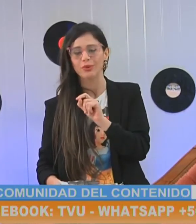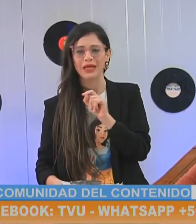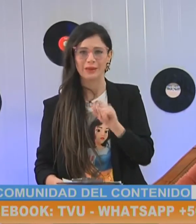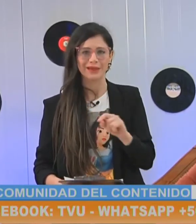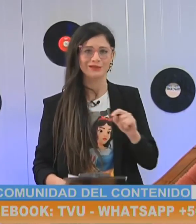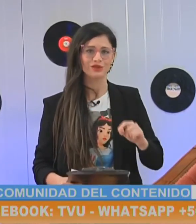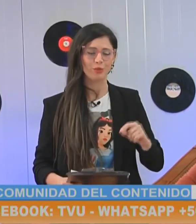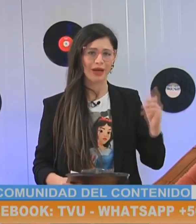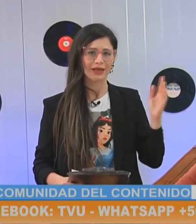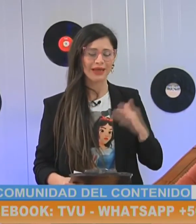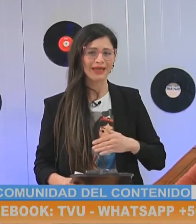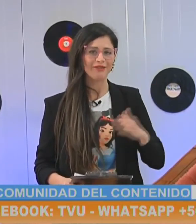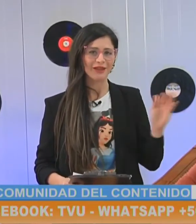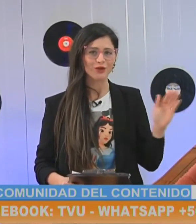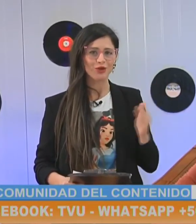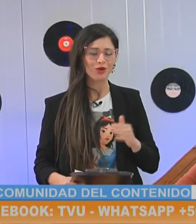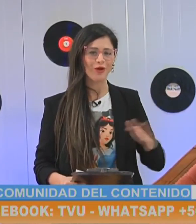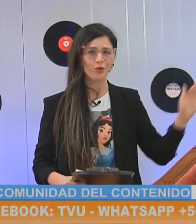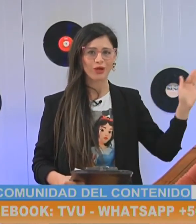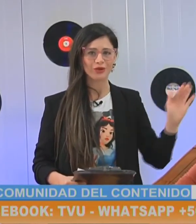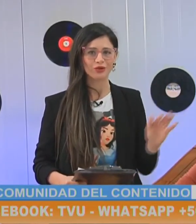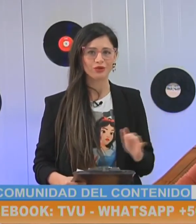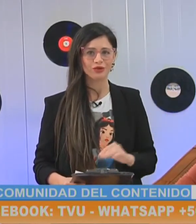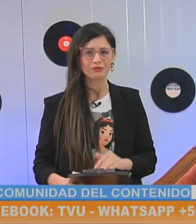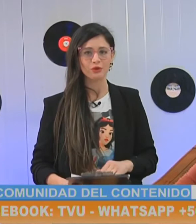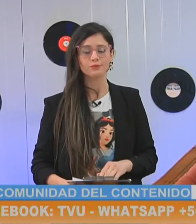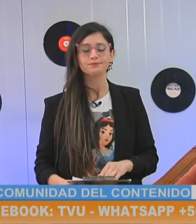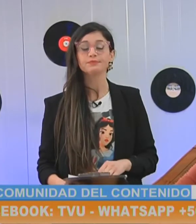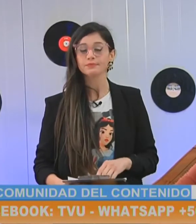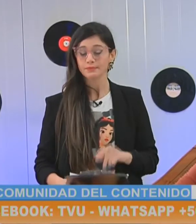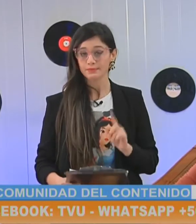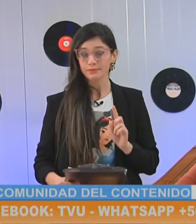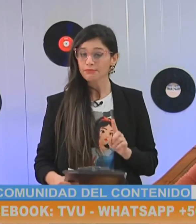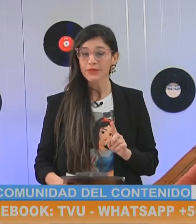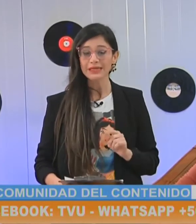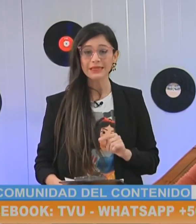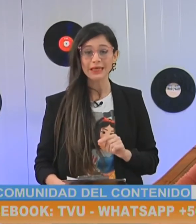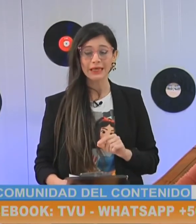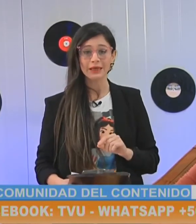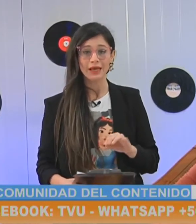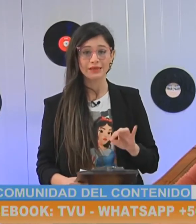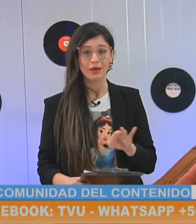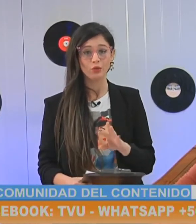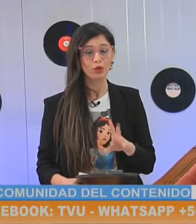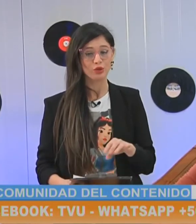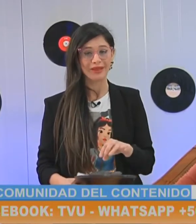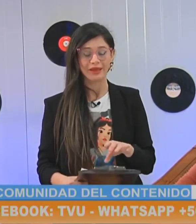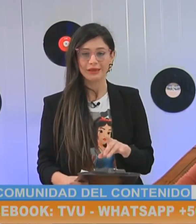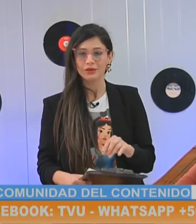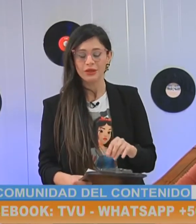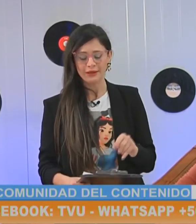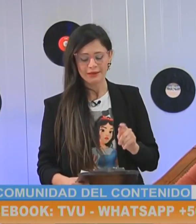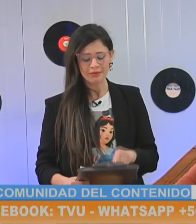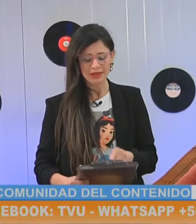@TVU-televisión, para que también entonces puedan ir viendo todo lo que va ocurriendo con TVU. Y si es que quieren hacer algo un poquito más directo, también tenemos